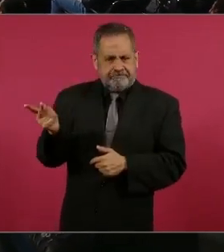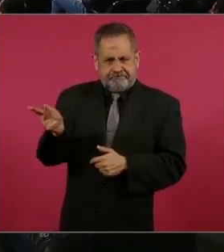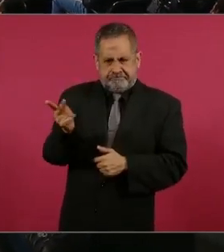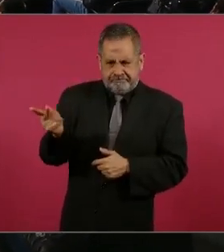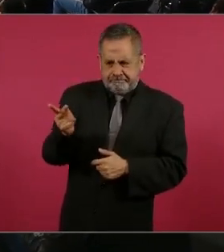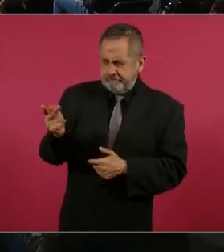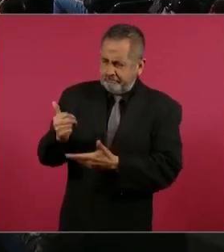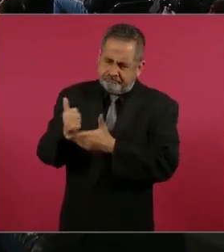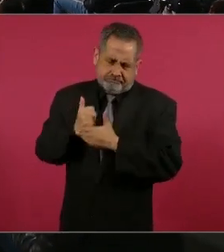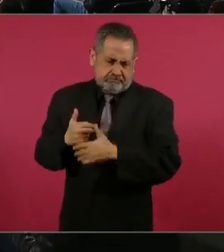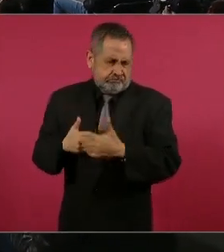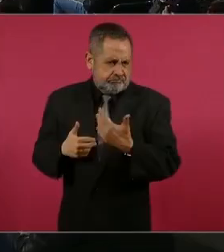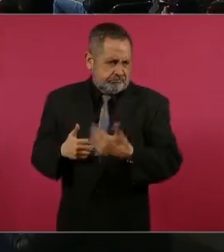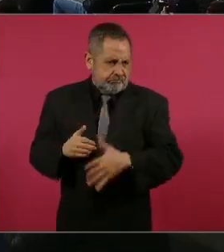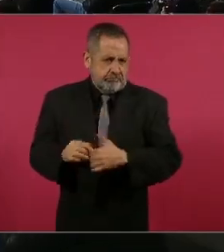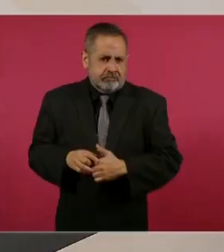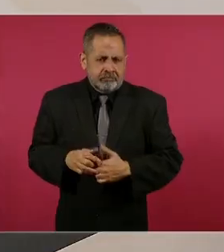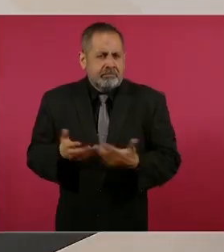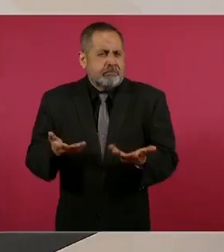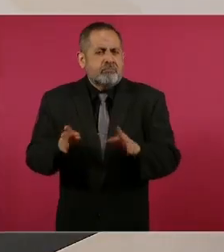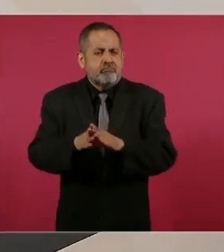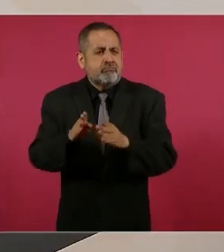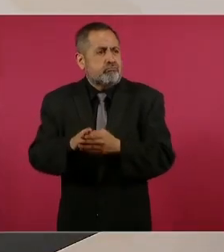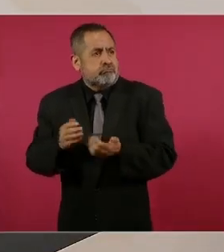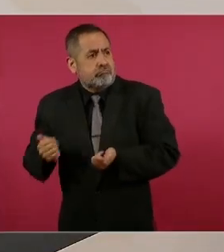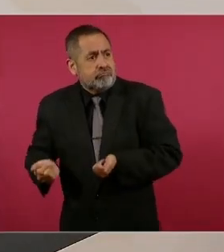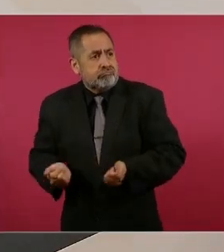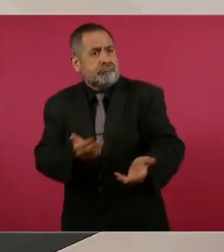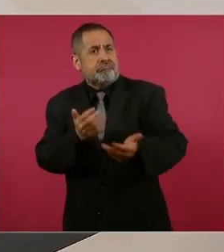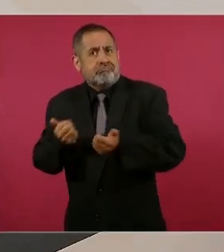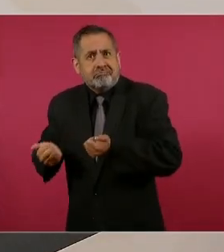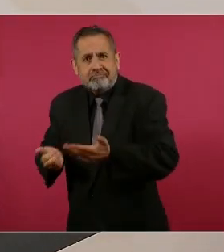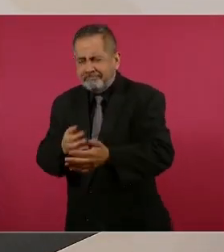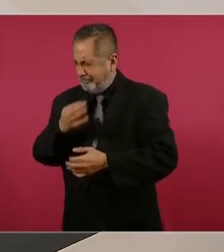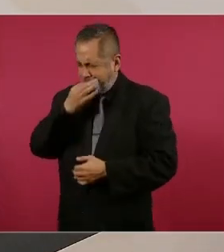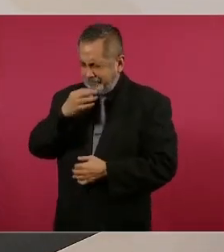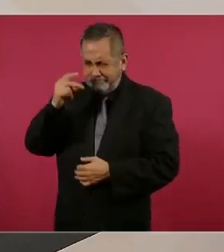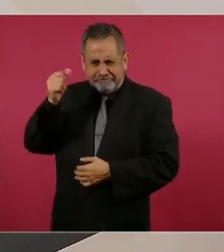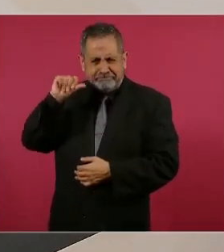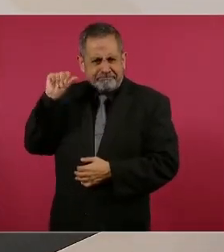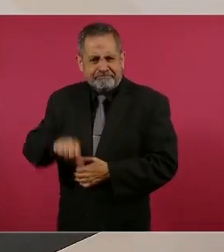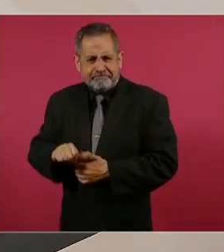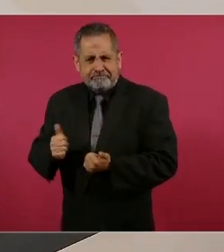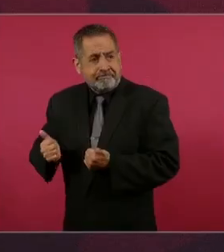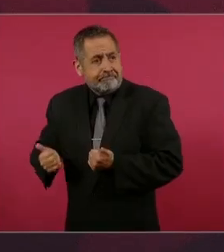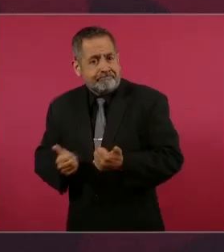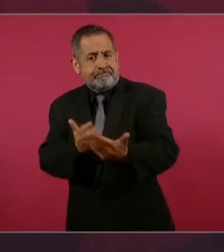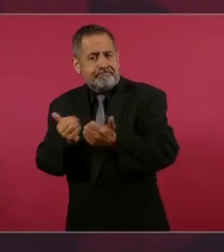Es cosa de imaginar cómo distribuir en muy poco tiempo